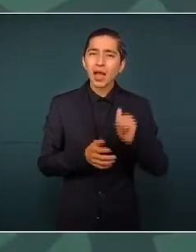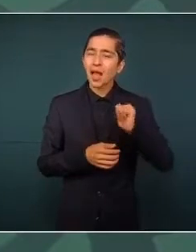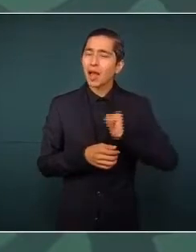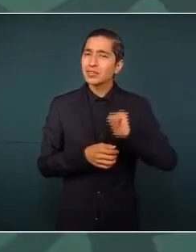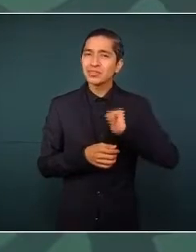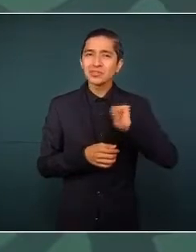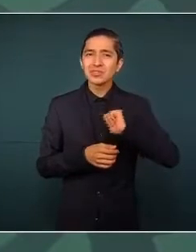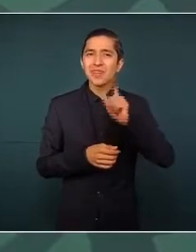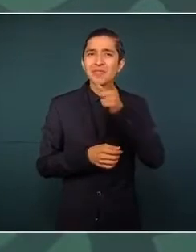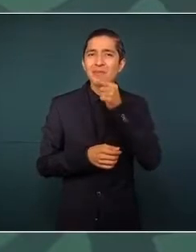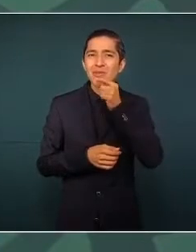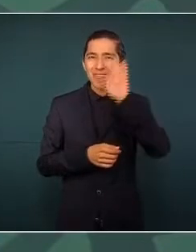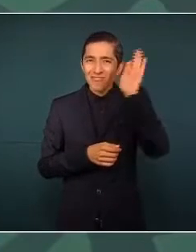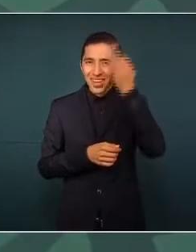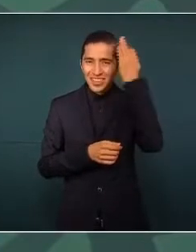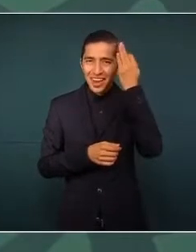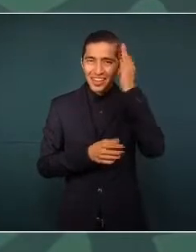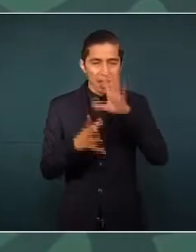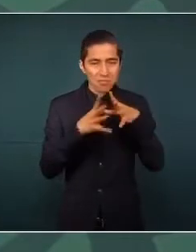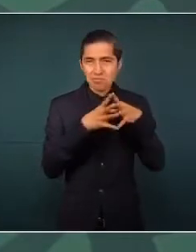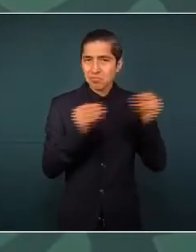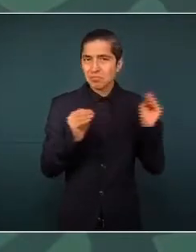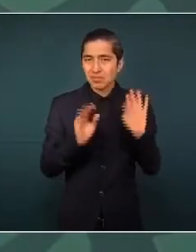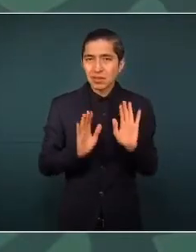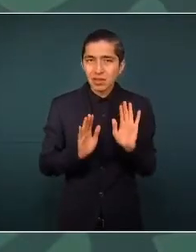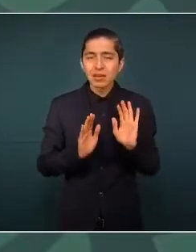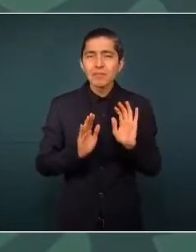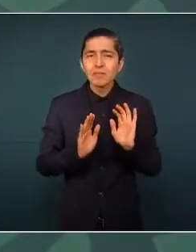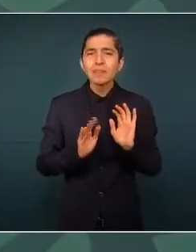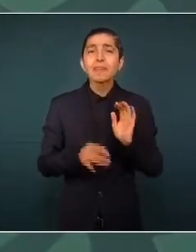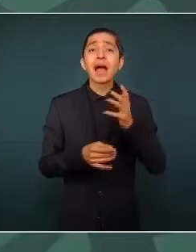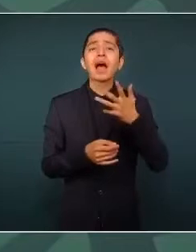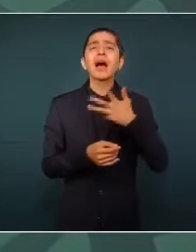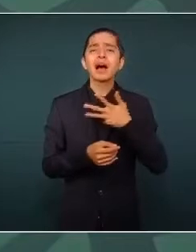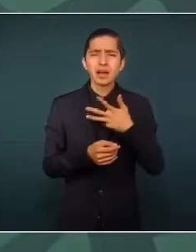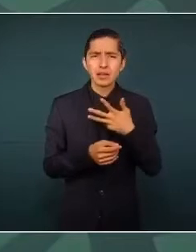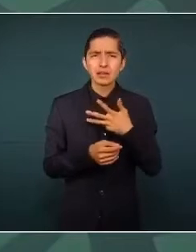desaparecida Policía Federal, que tenía